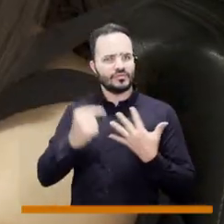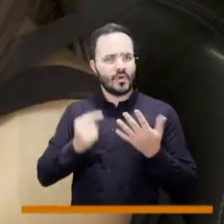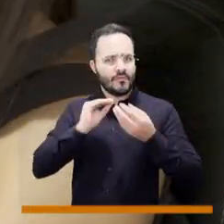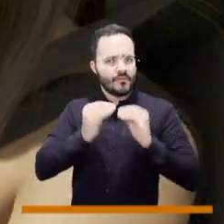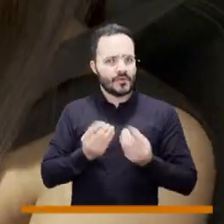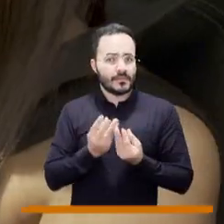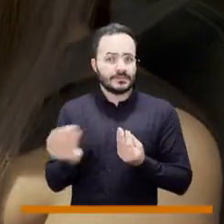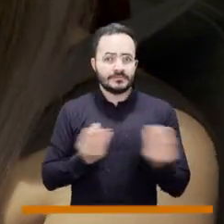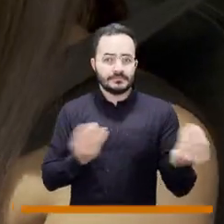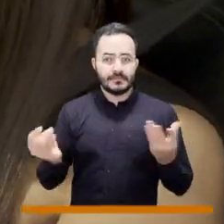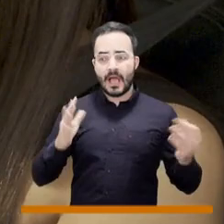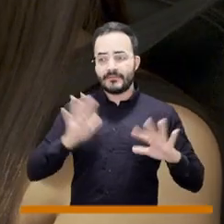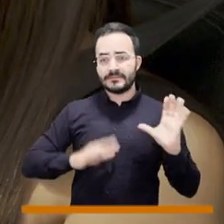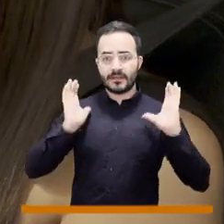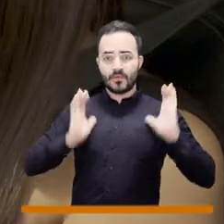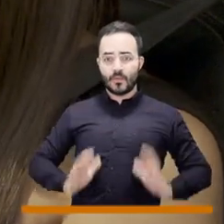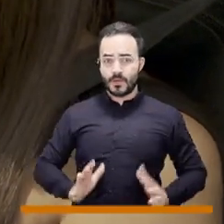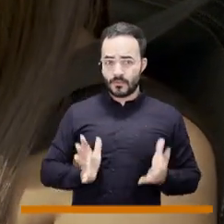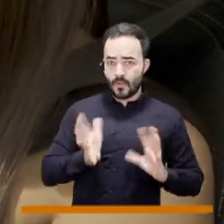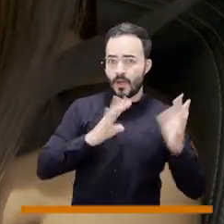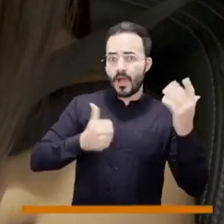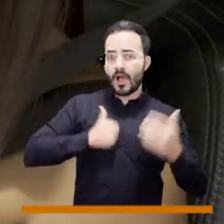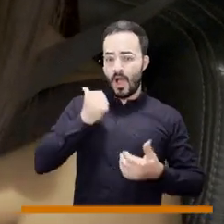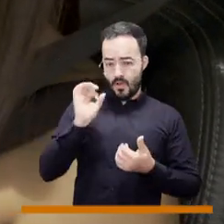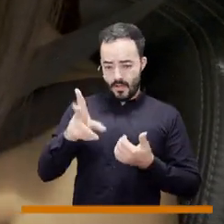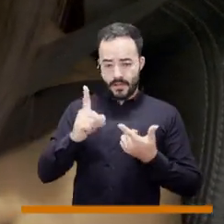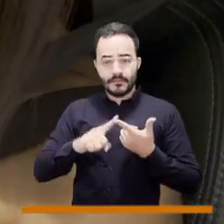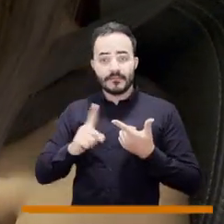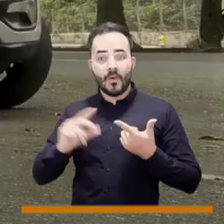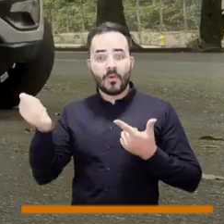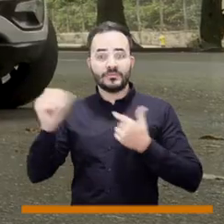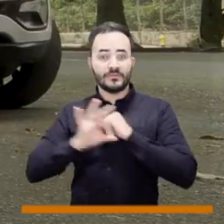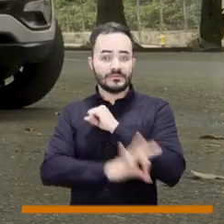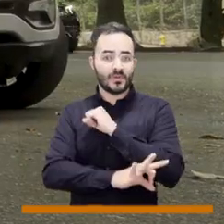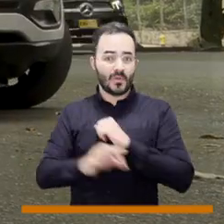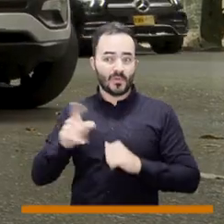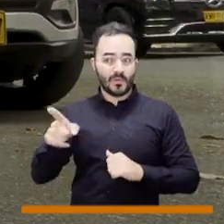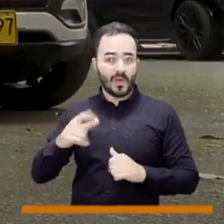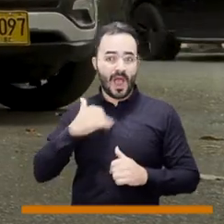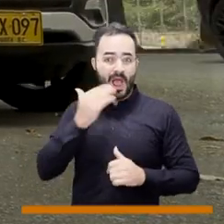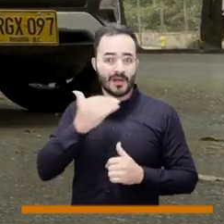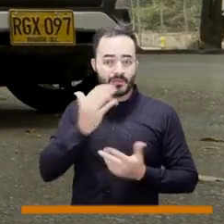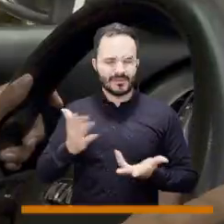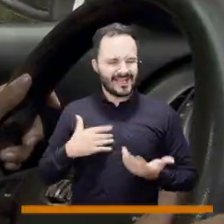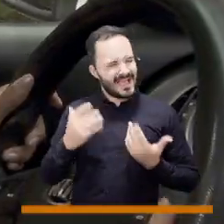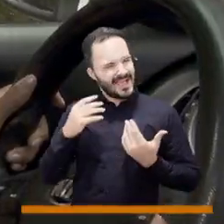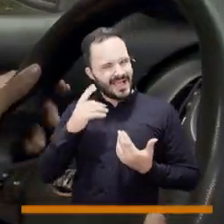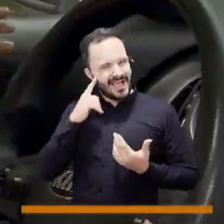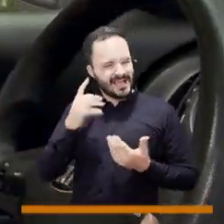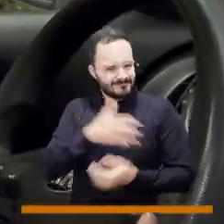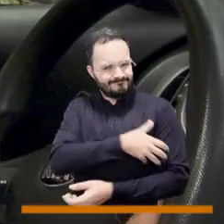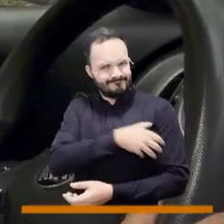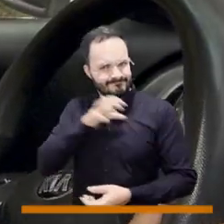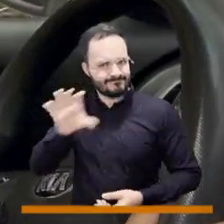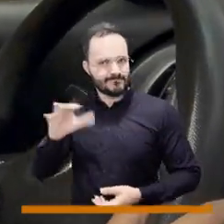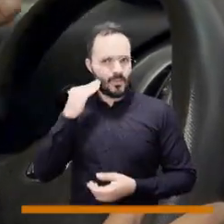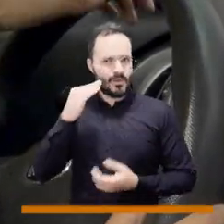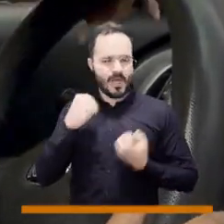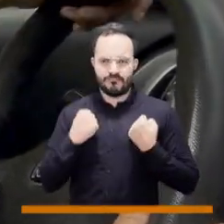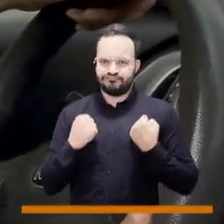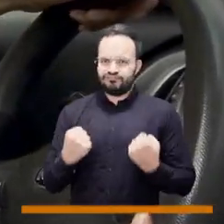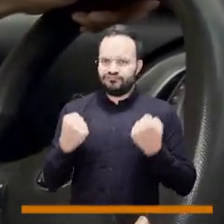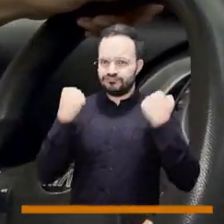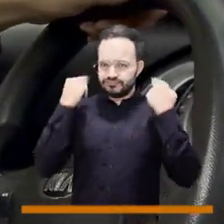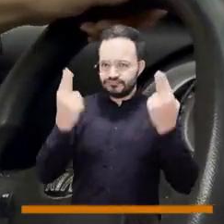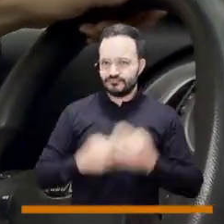son los tipos de abuso, porque no hay solamente un abuso físico, sino también hay un abuso psicológico, entonces empezar a que la mujer empiece